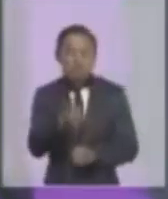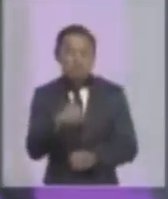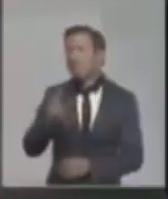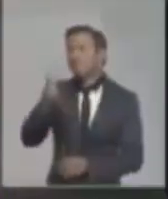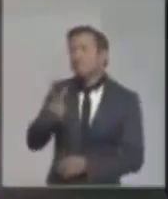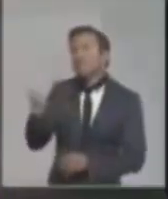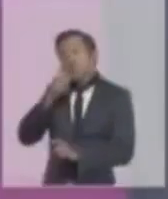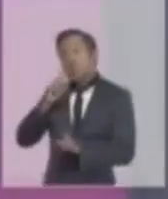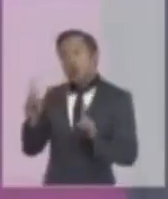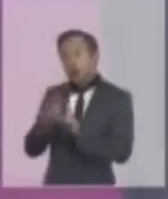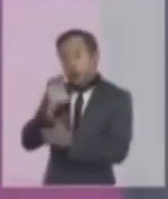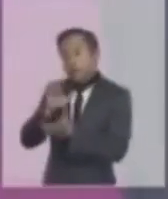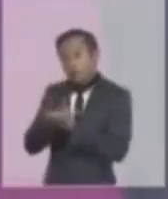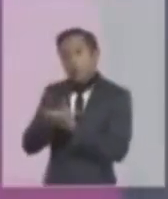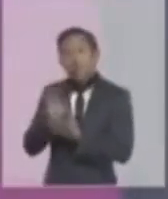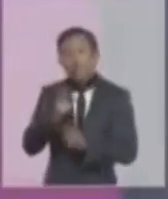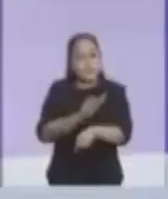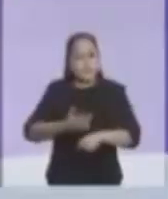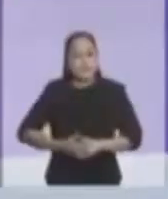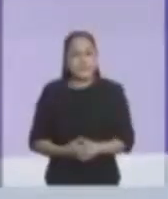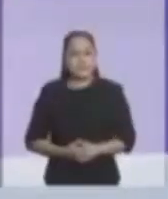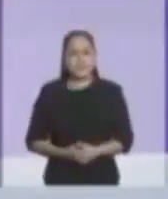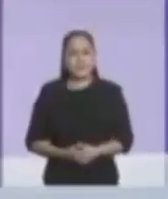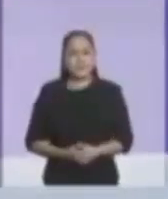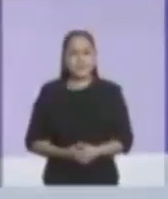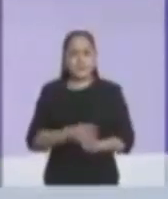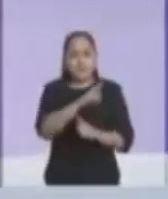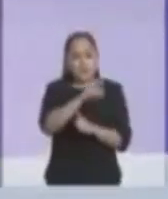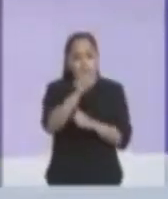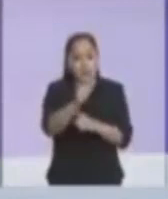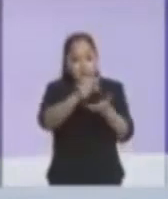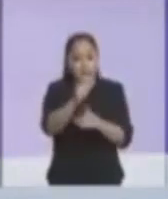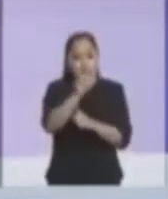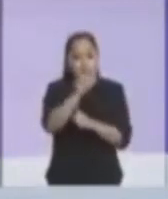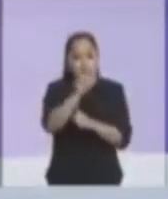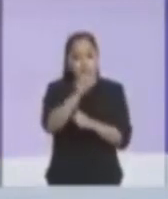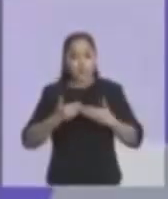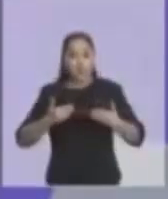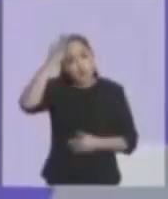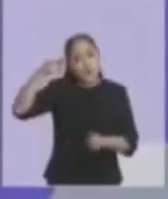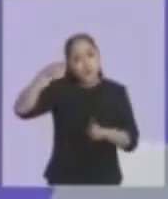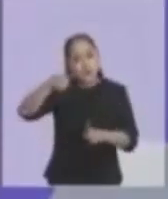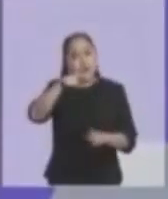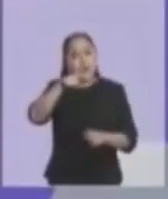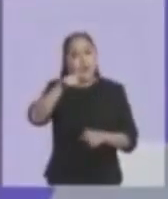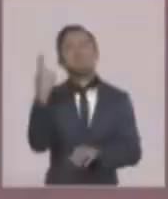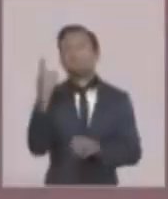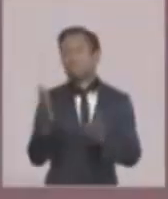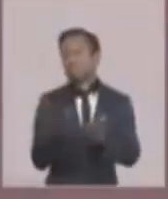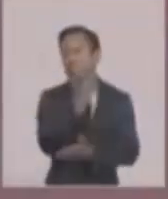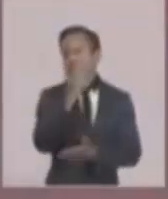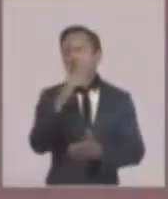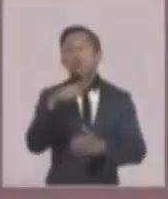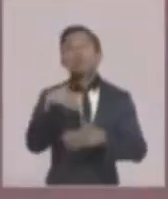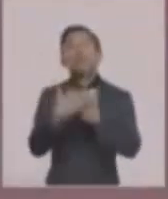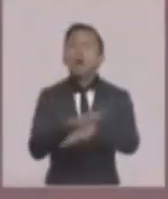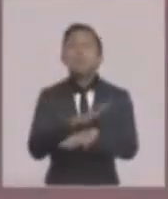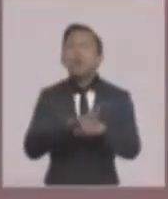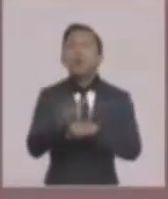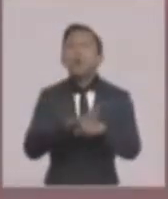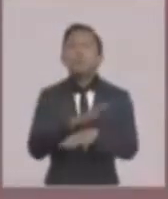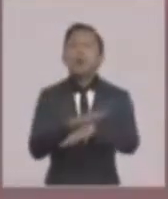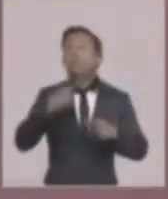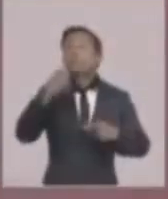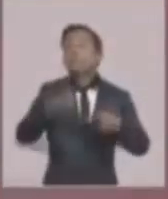Margarita Zavala. Puta mierda. Digo que... Gracias, candidata. Y ya. Denise. Gracias, voy con el canalla. Yo vengo a este debate